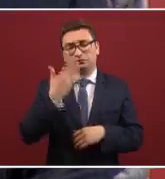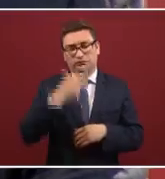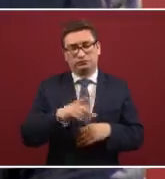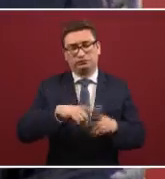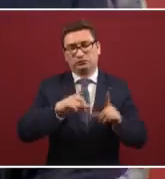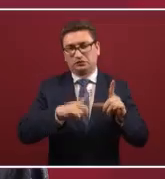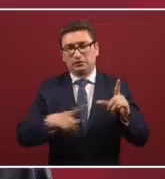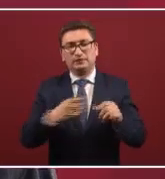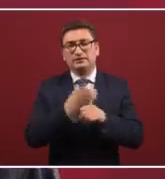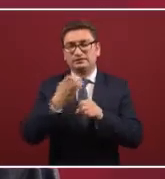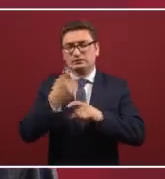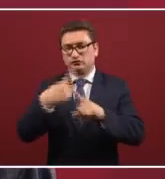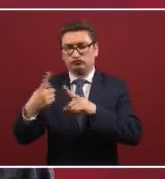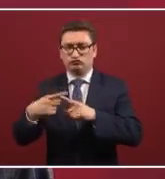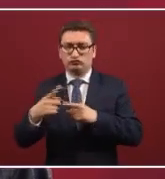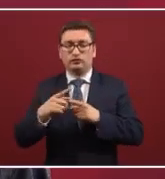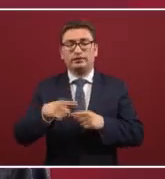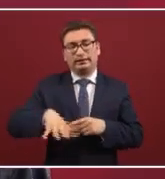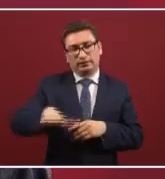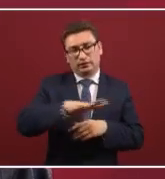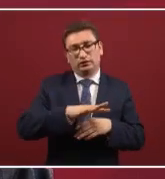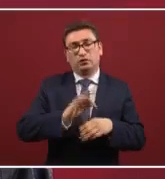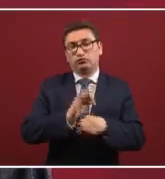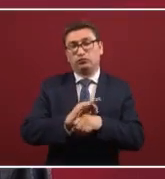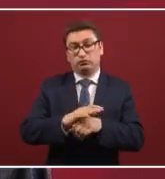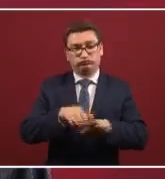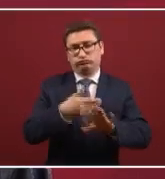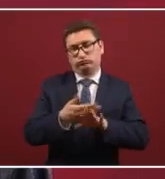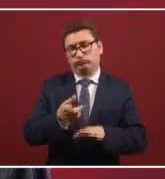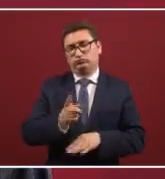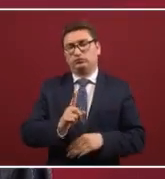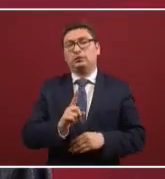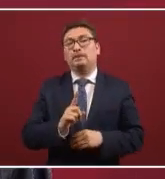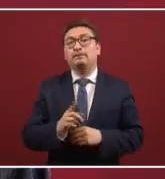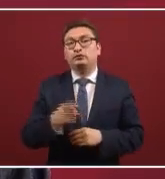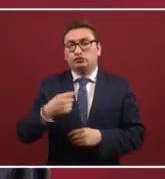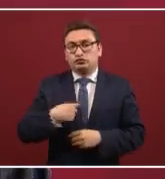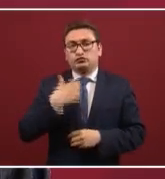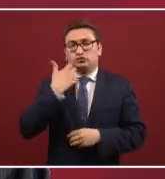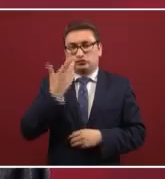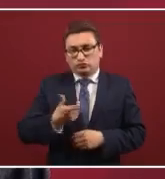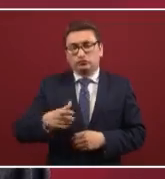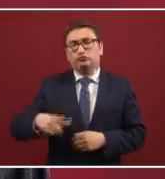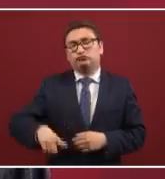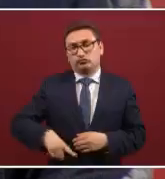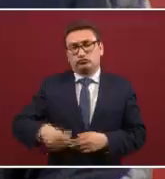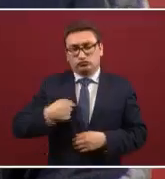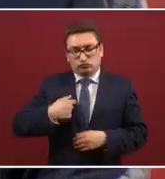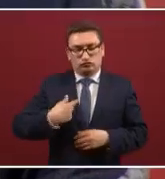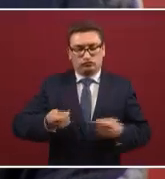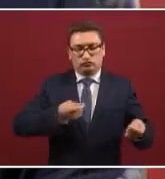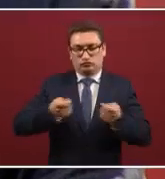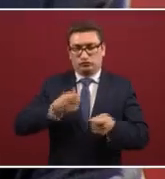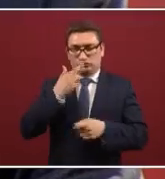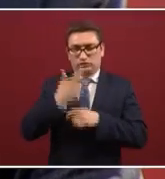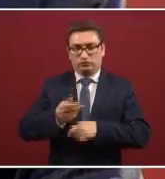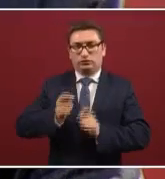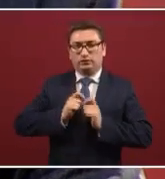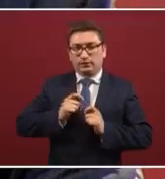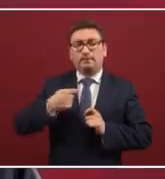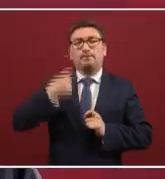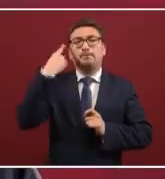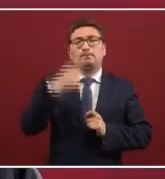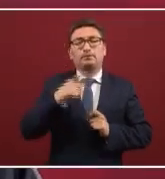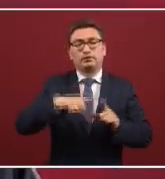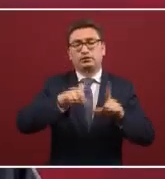de otros estados. Y yo tengo que gobernar, y es mi obligación, gobernar para todos